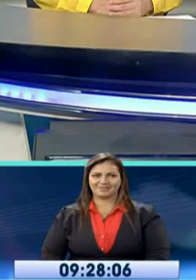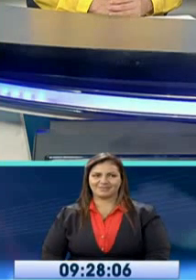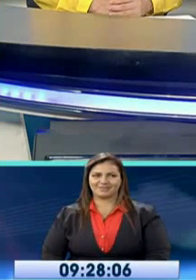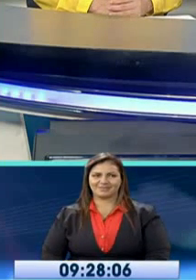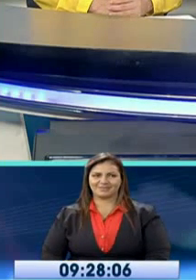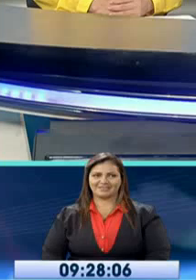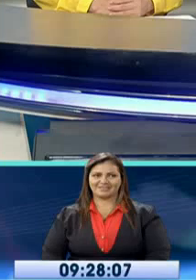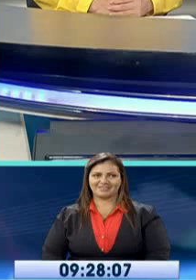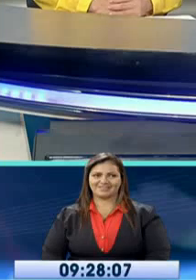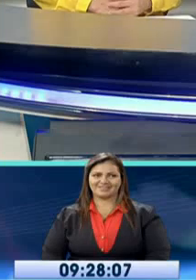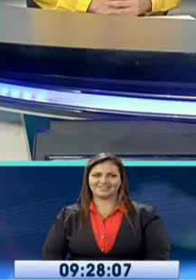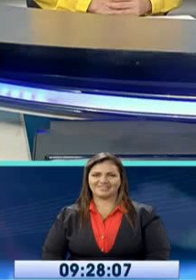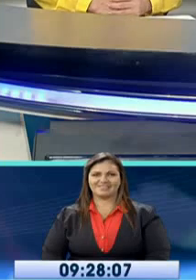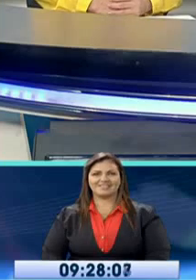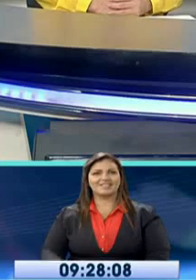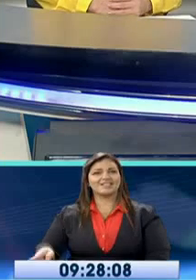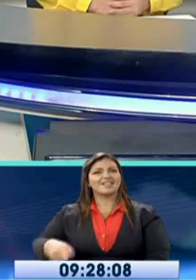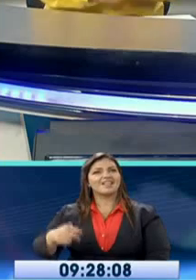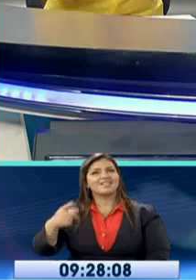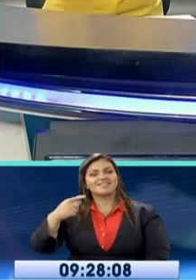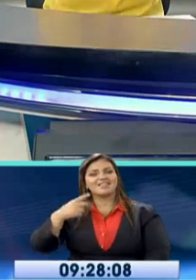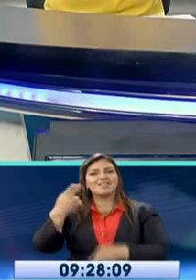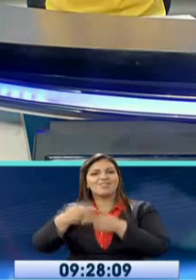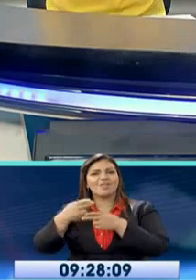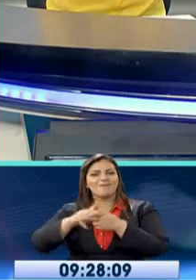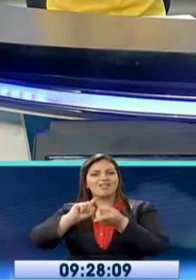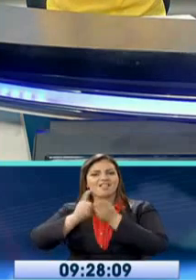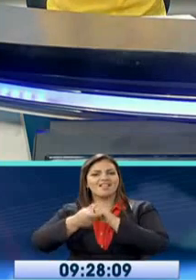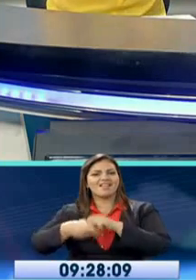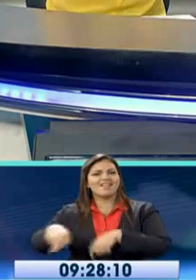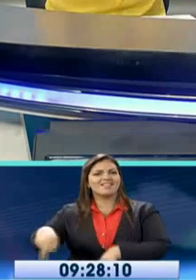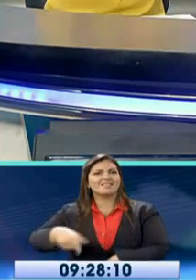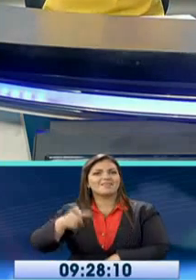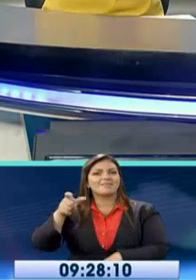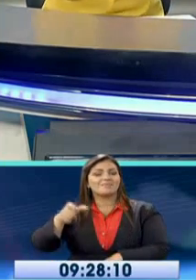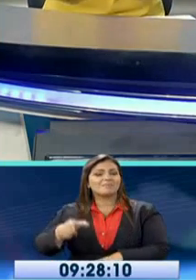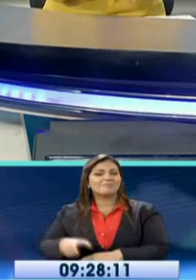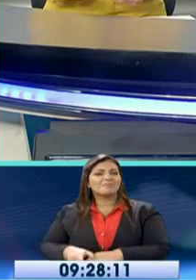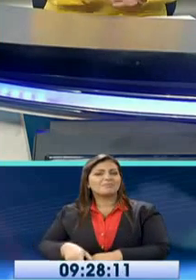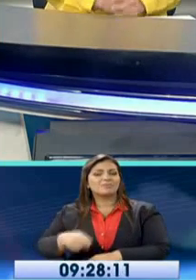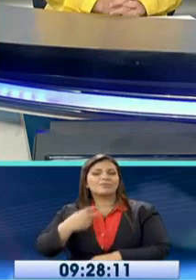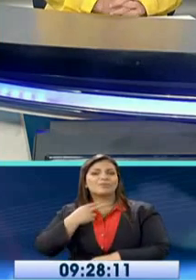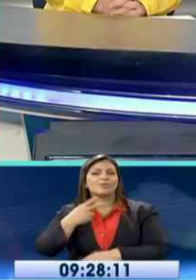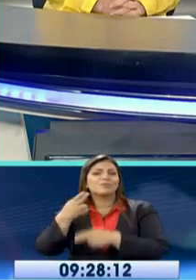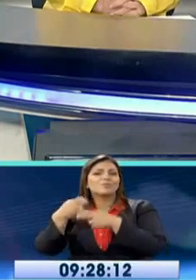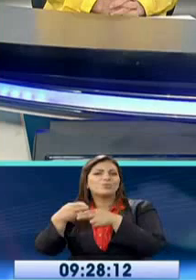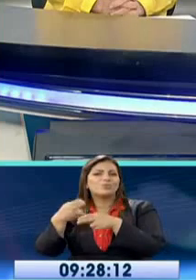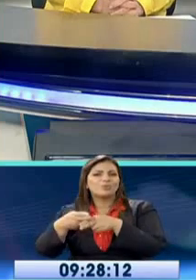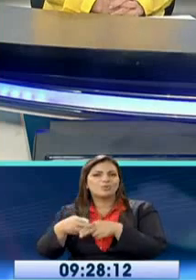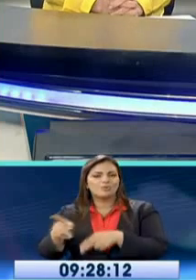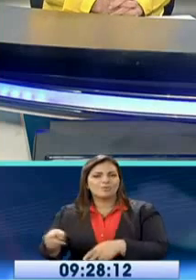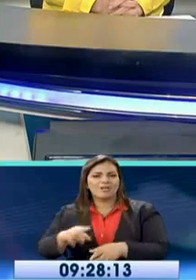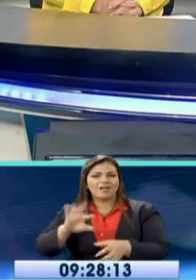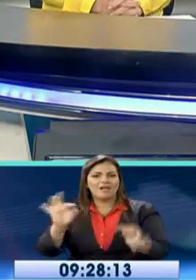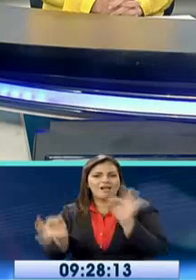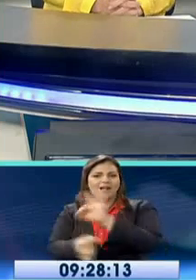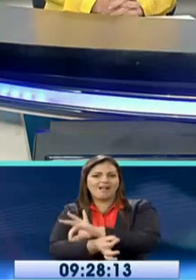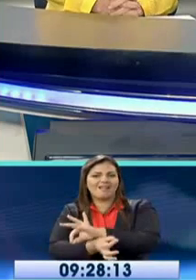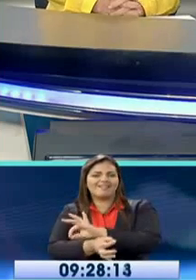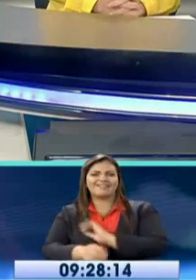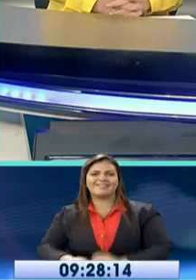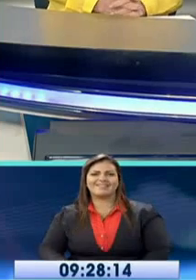La verdad que no. No. El hombre es sincero. Pero sincero. Es costumbre nomás. Es costumbre. La costumbre.